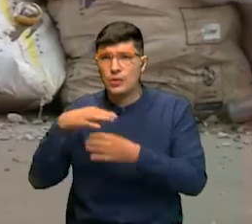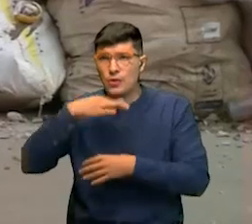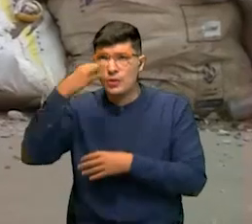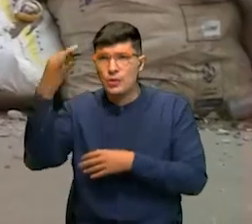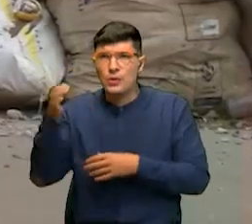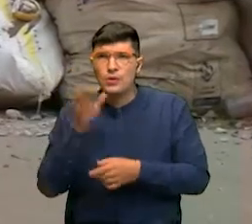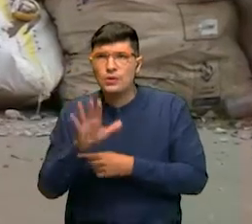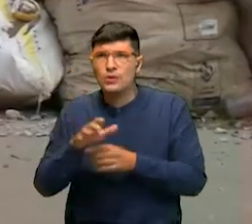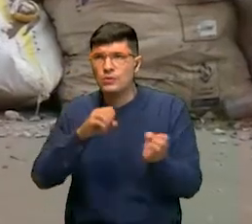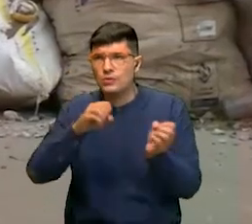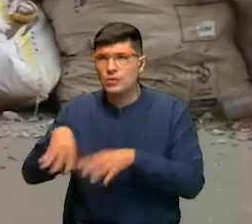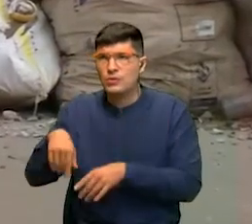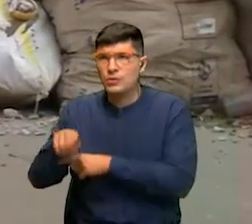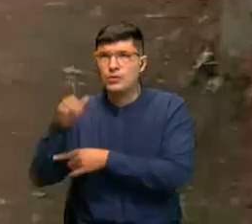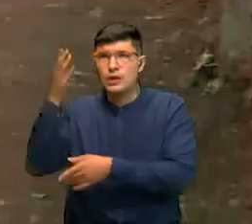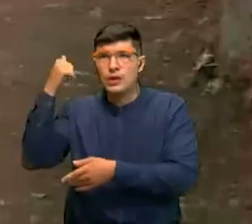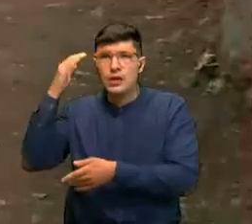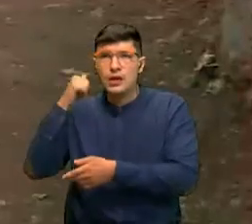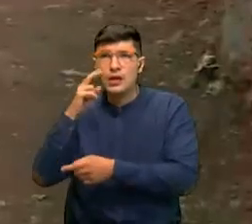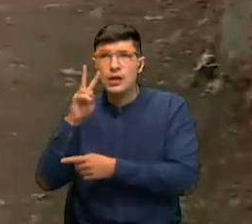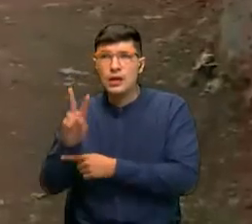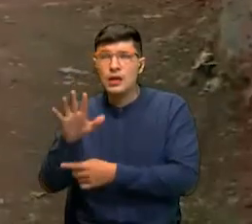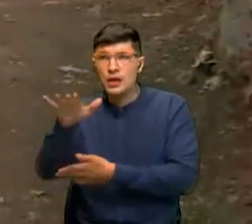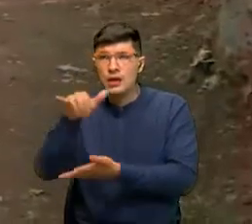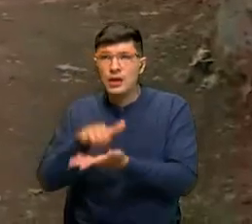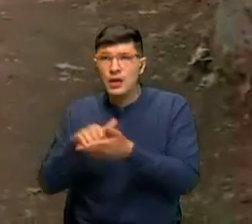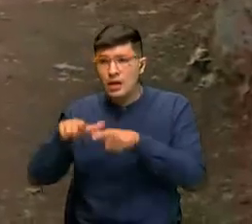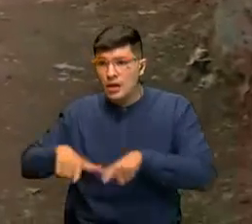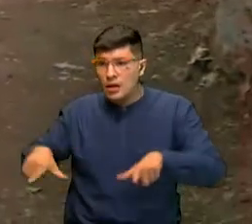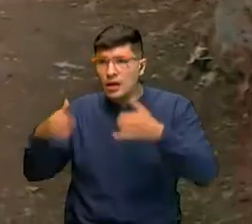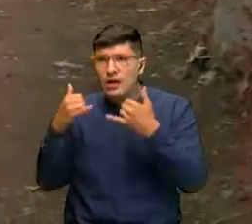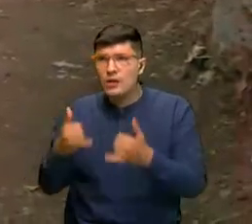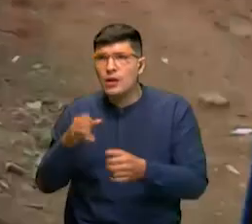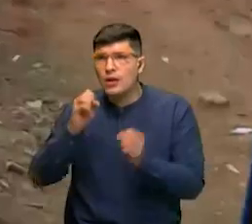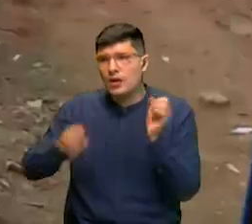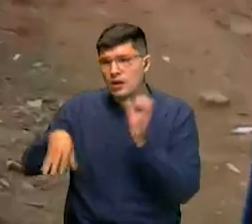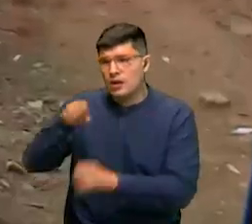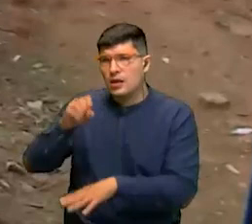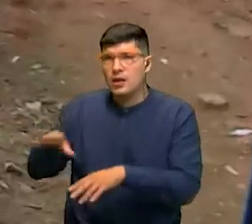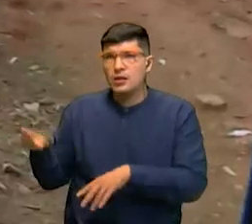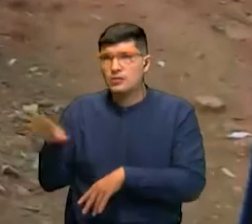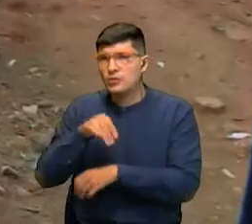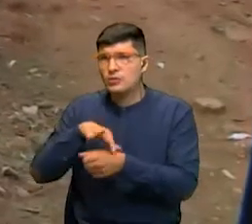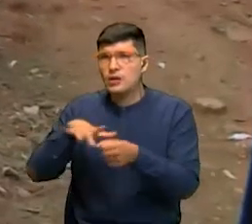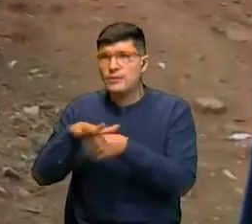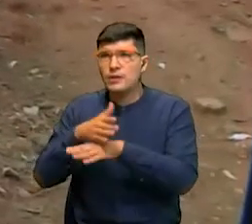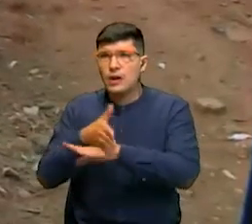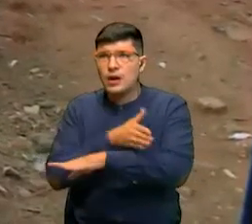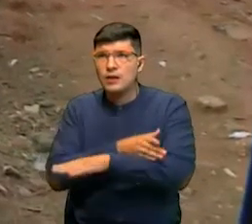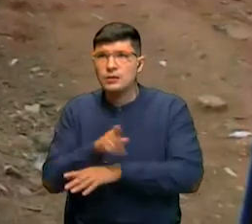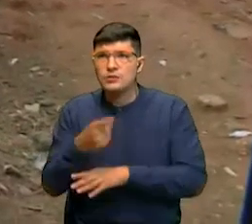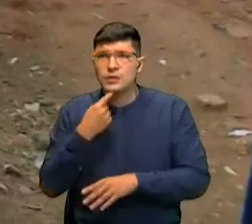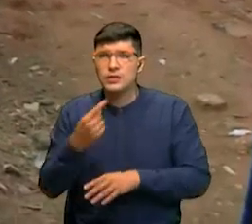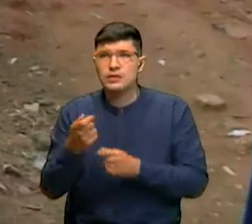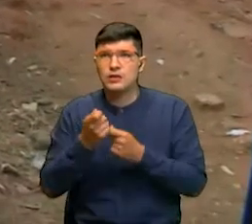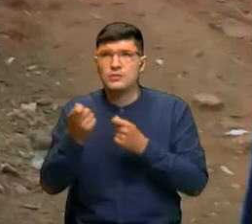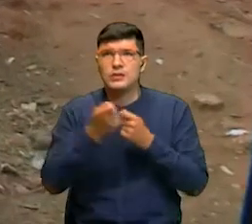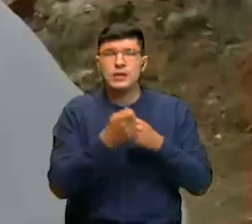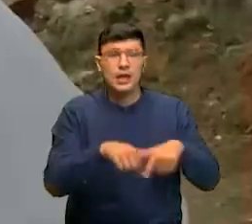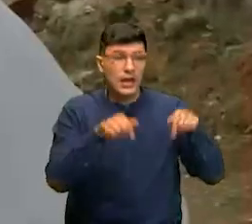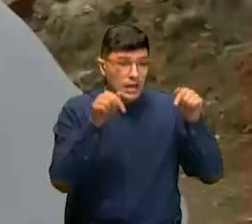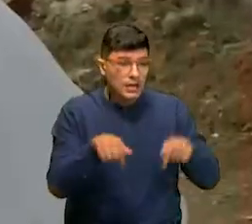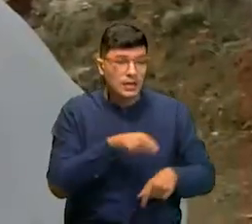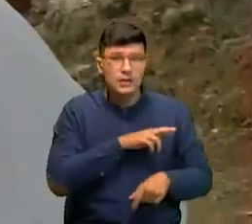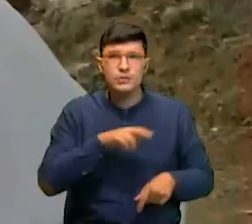los escombros abandonados y desde entonces ese andén se convirtió en un basurero del barrio afirman los vecinos no somos